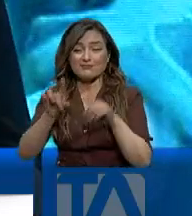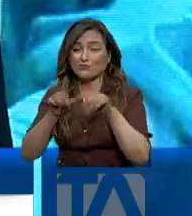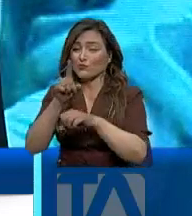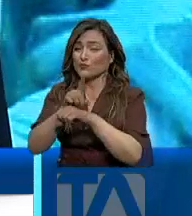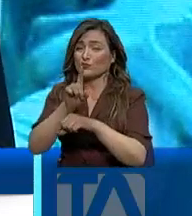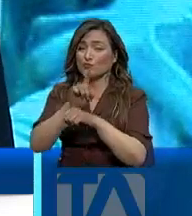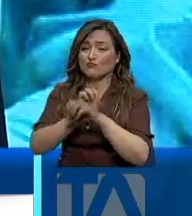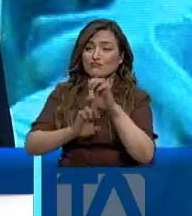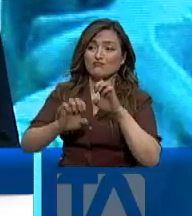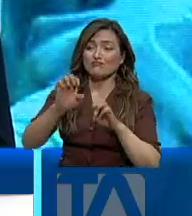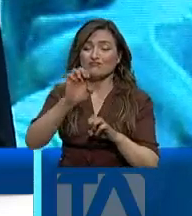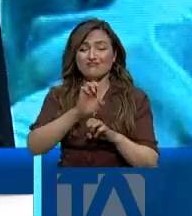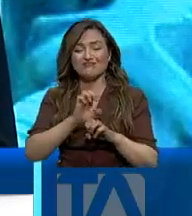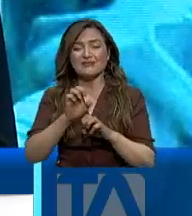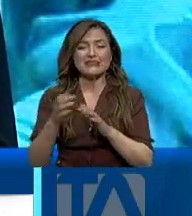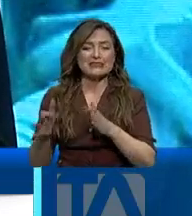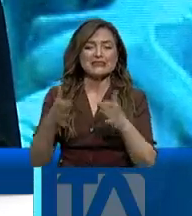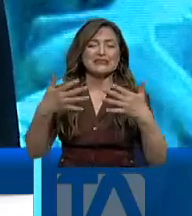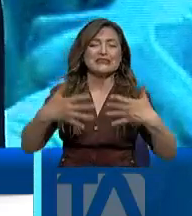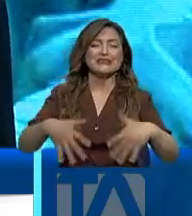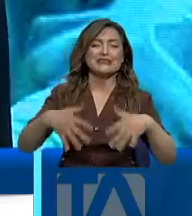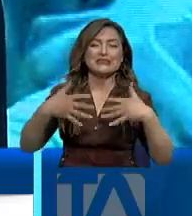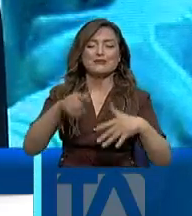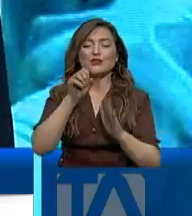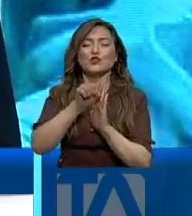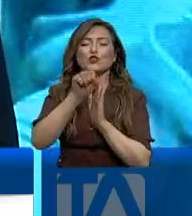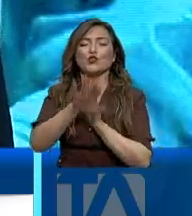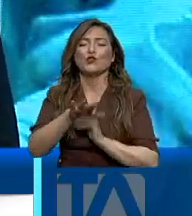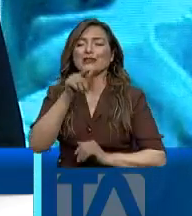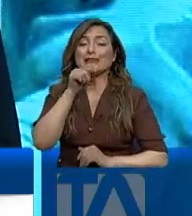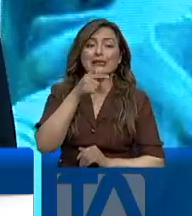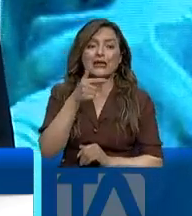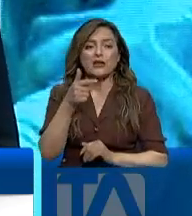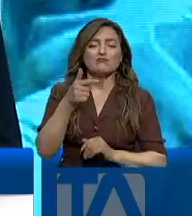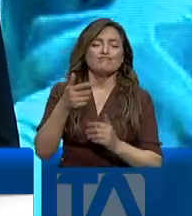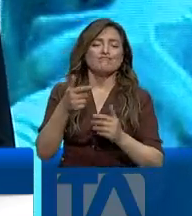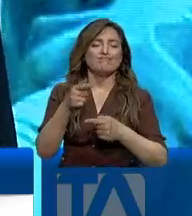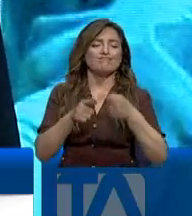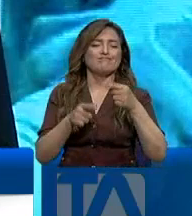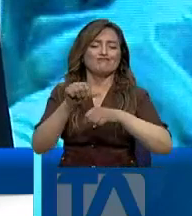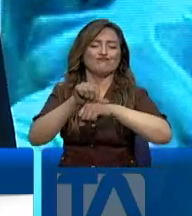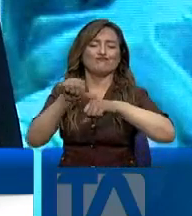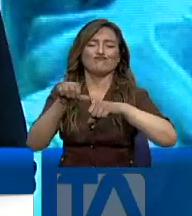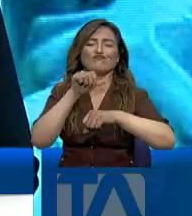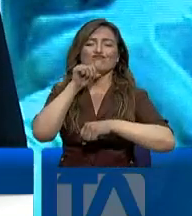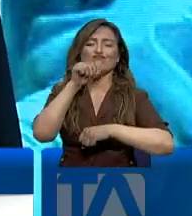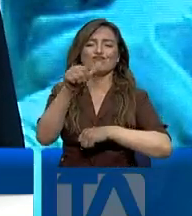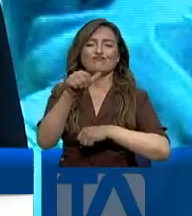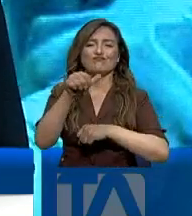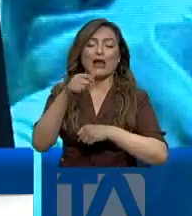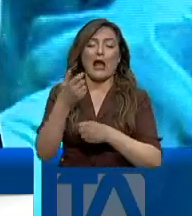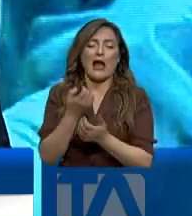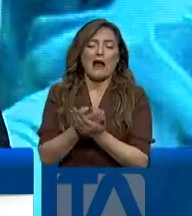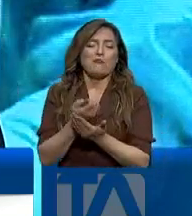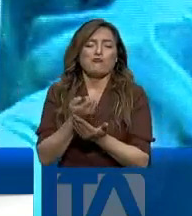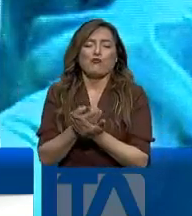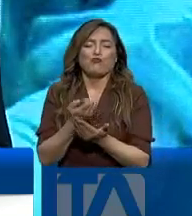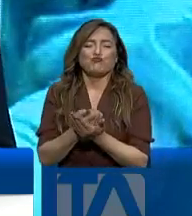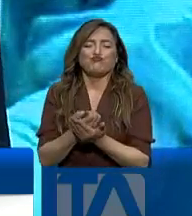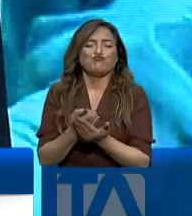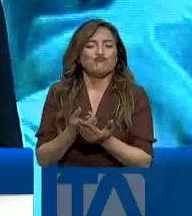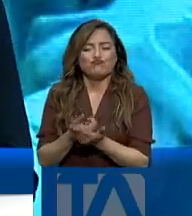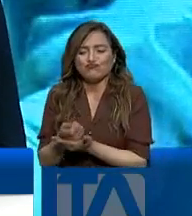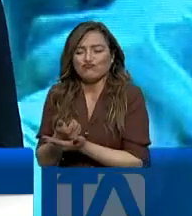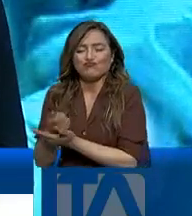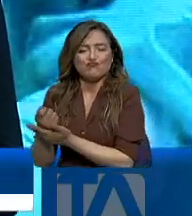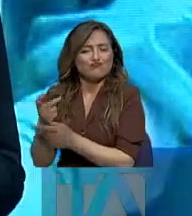identificar donantes en las terapias intensivas y que tampoco se pueden realizar estas cirugías por falta de recursos pero ese tema